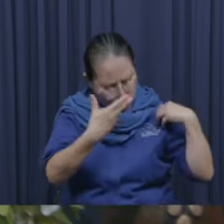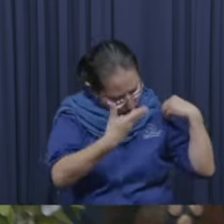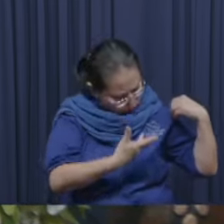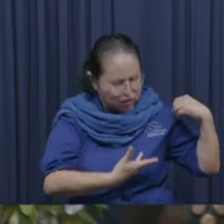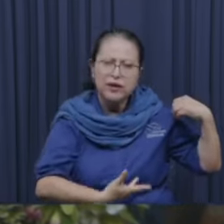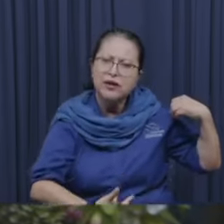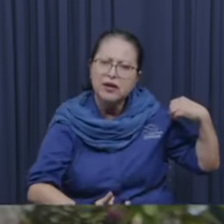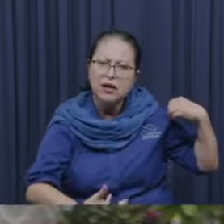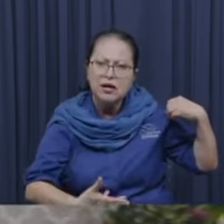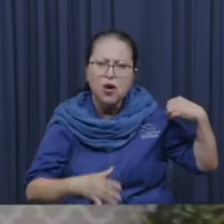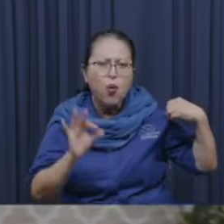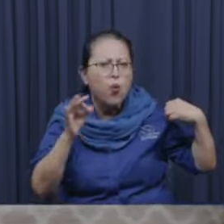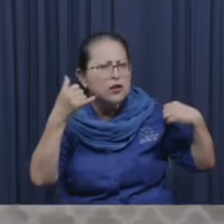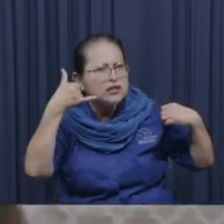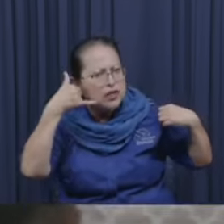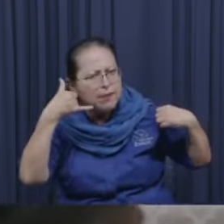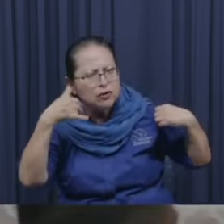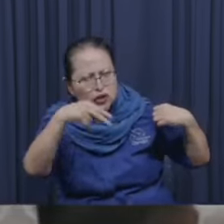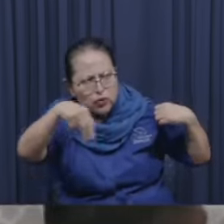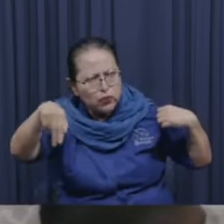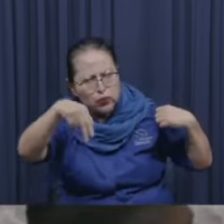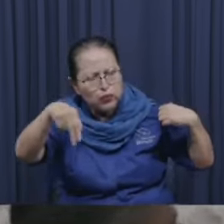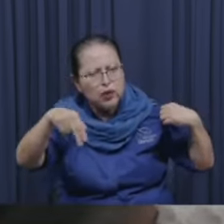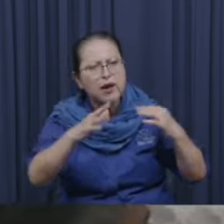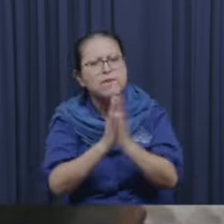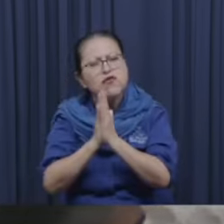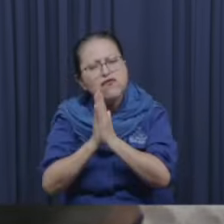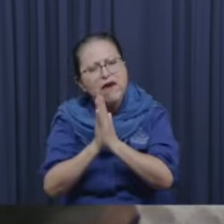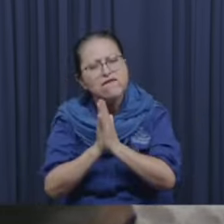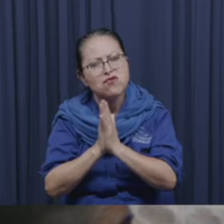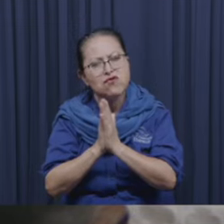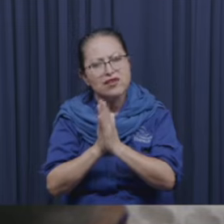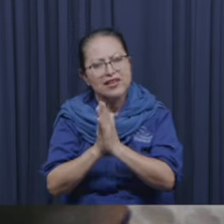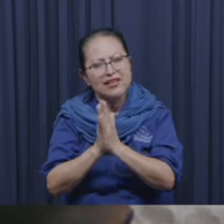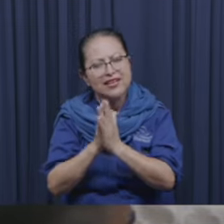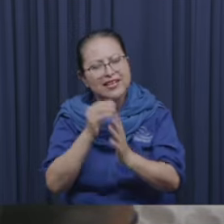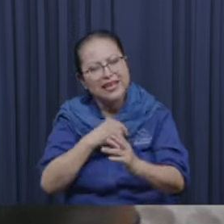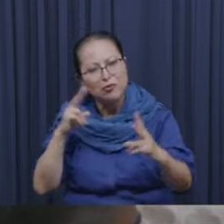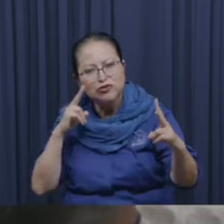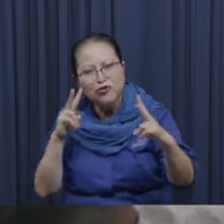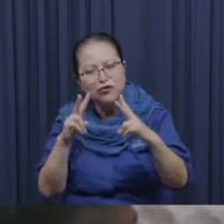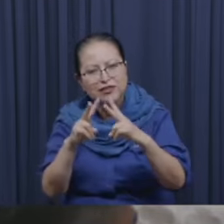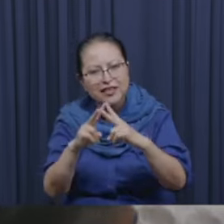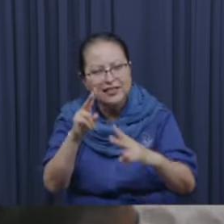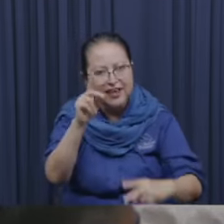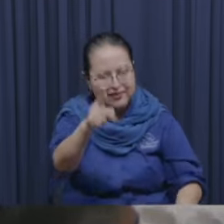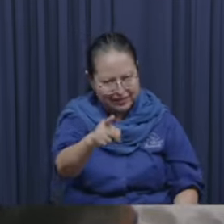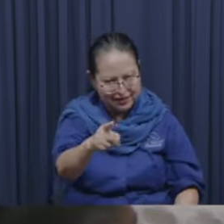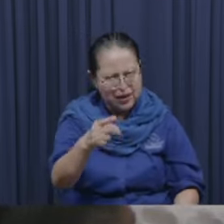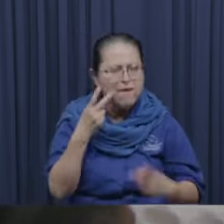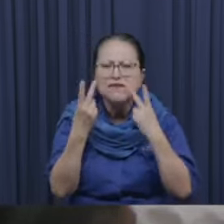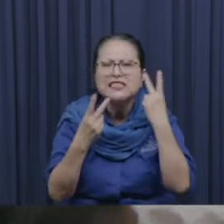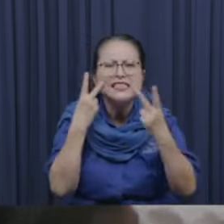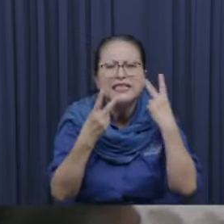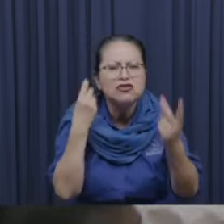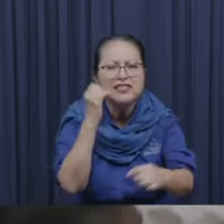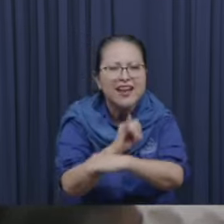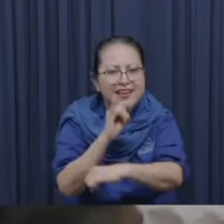con bendición a sus hogares Y vamos a desalojar lo más pronto posible el templo porque vamos van van a hacer una